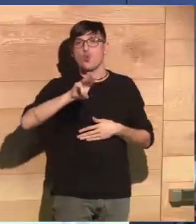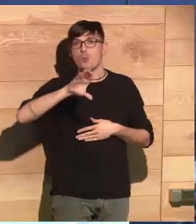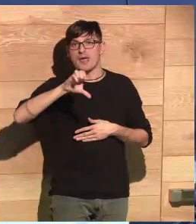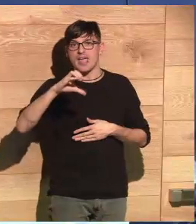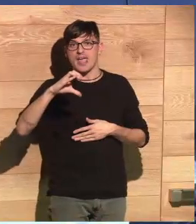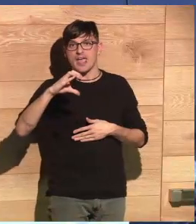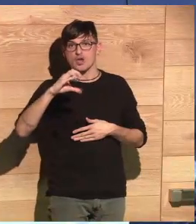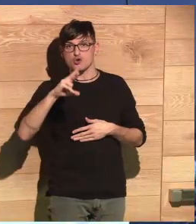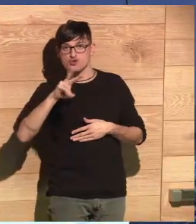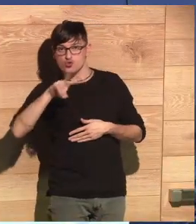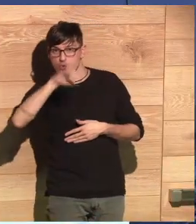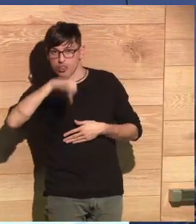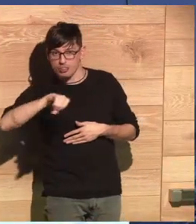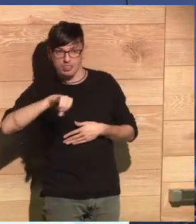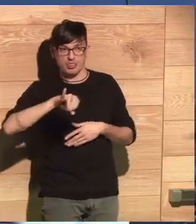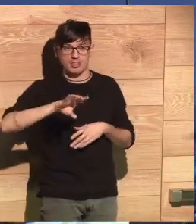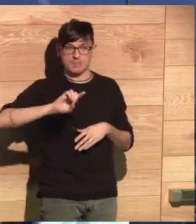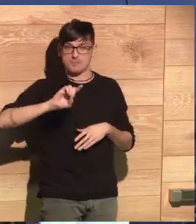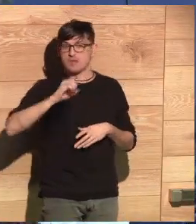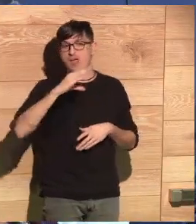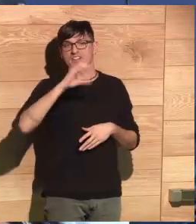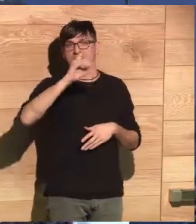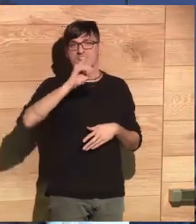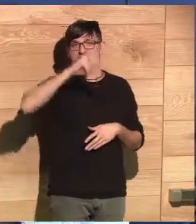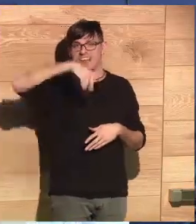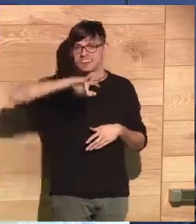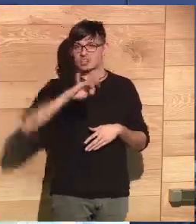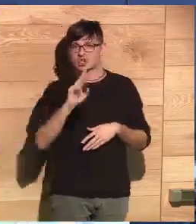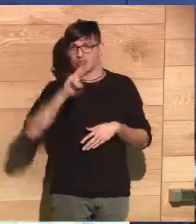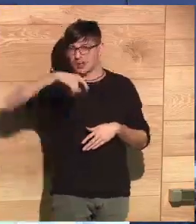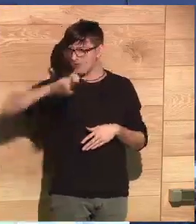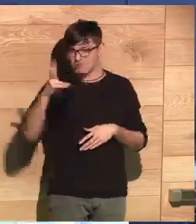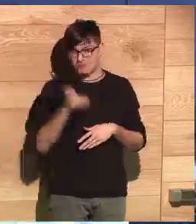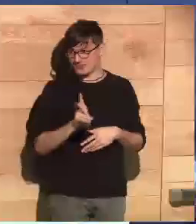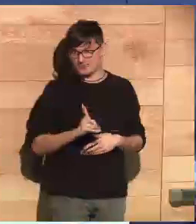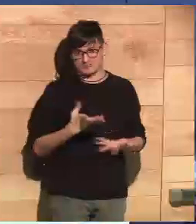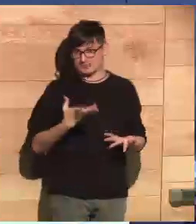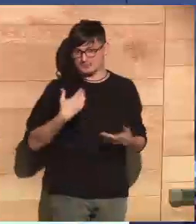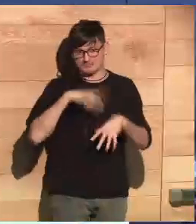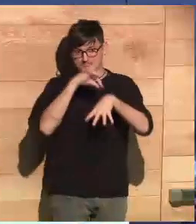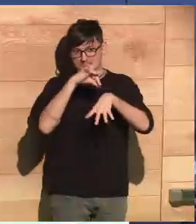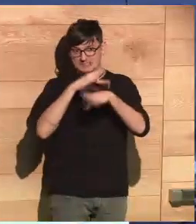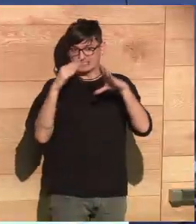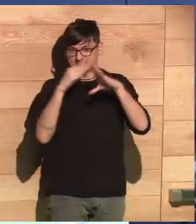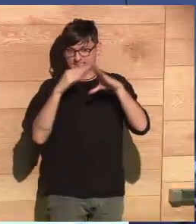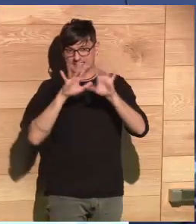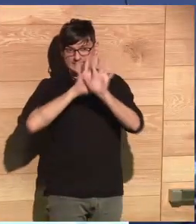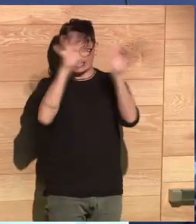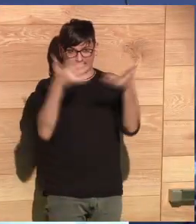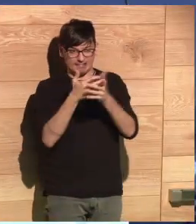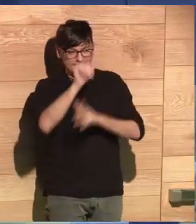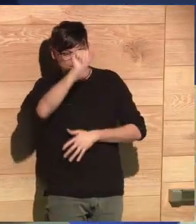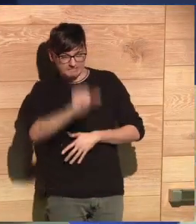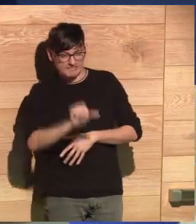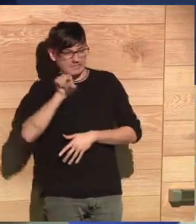que puso la cara por primera vez a No me cuentes cuentos. A Dani Tornero, que no ha podido venir, está malito en casa y nos estará viendo por el streaming, porque él